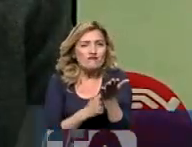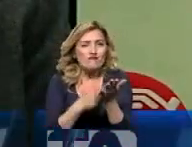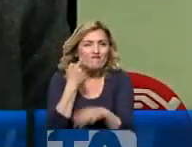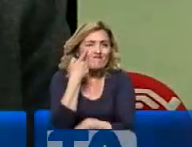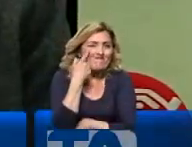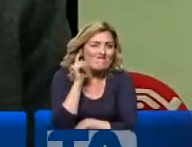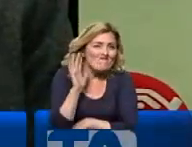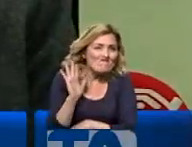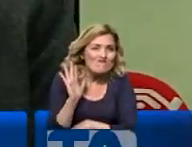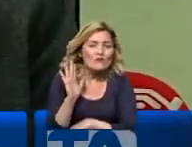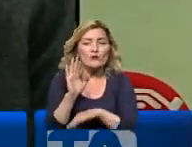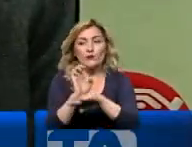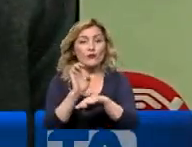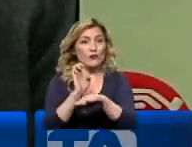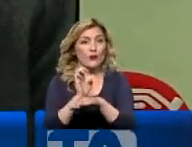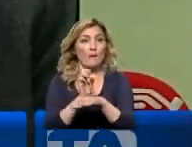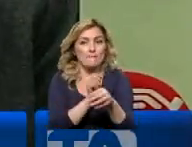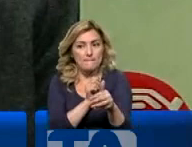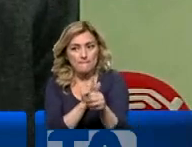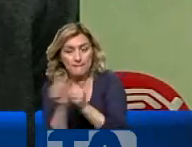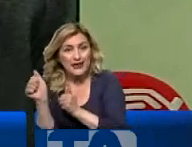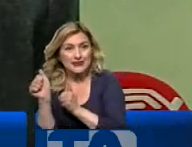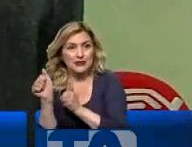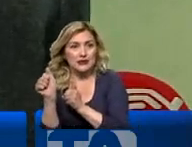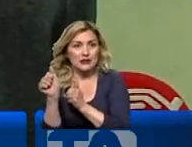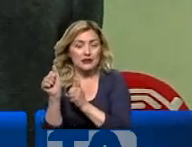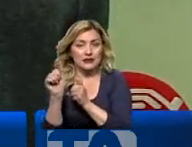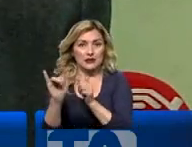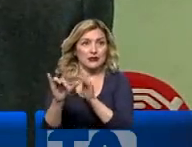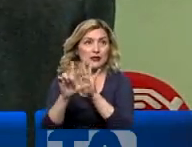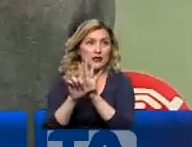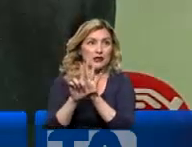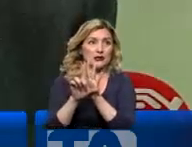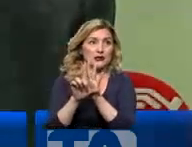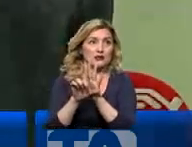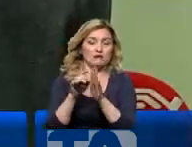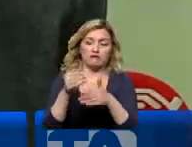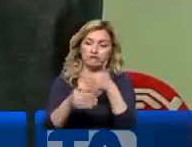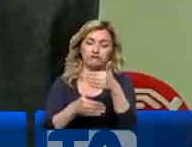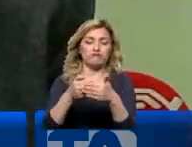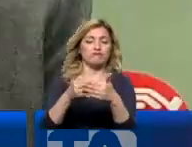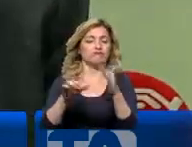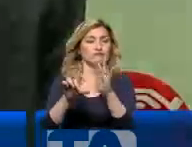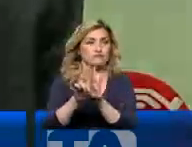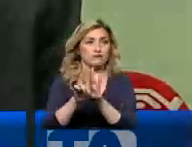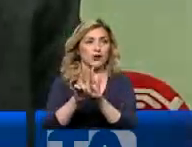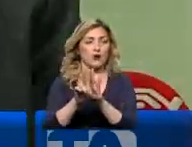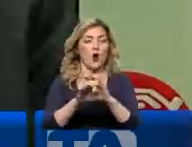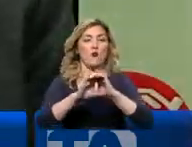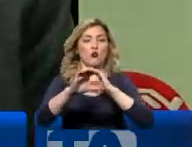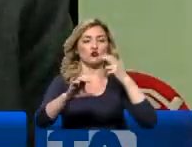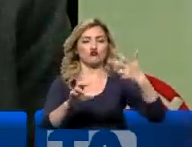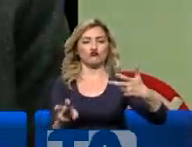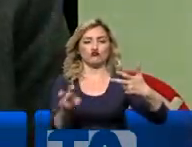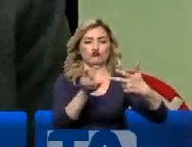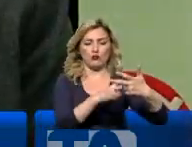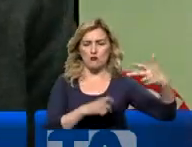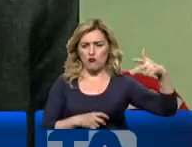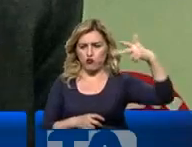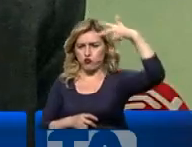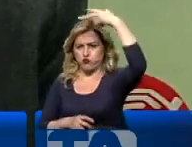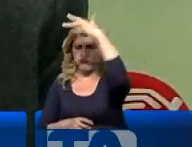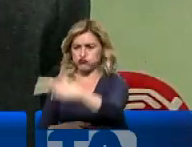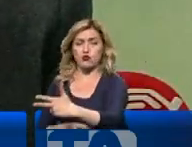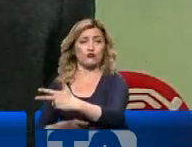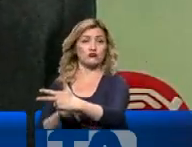tratara del Ecuador como un país de tránsito, se regularía de manera tal que aborden un transporte que de inmediato los pudiera